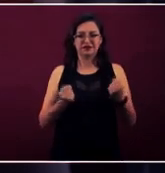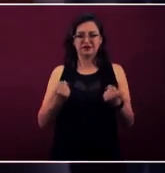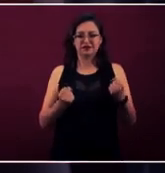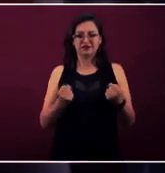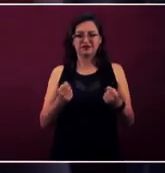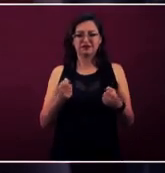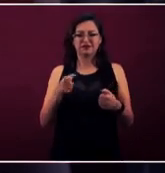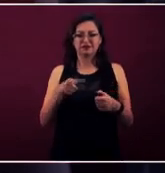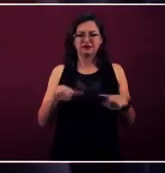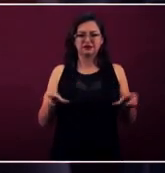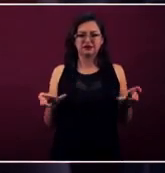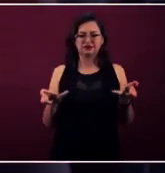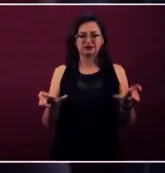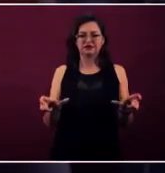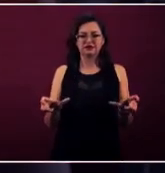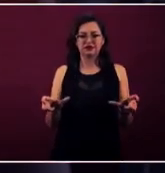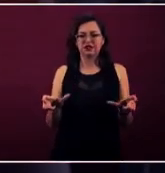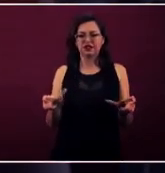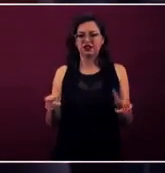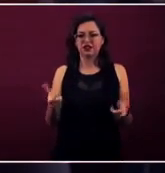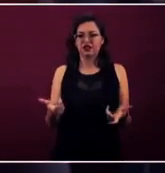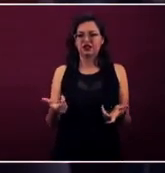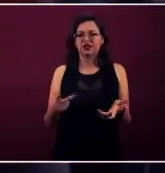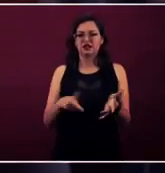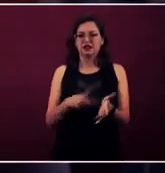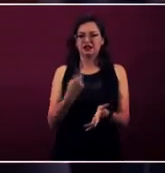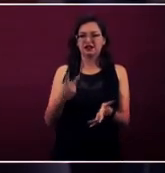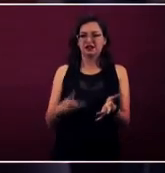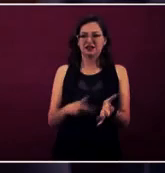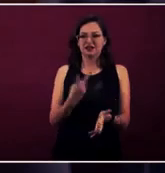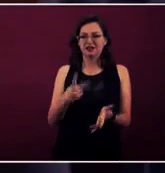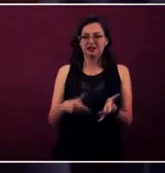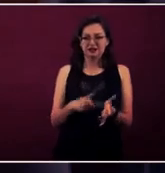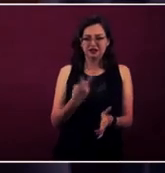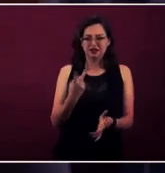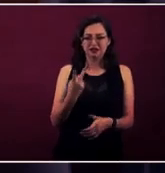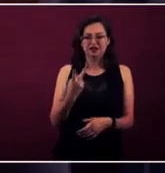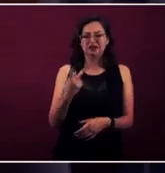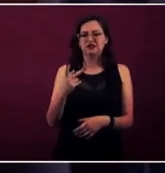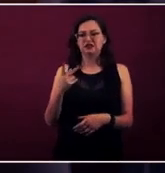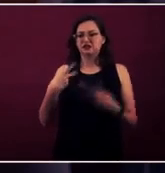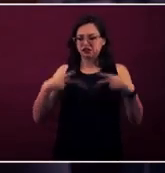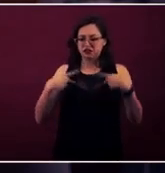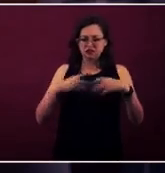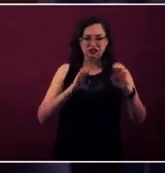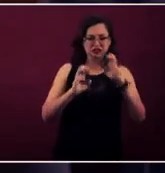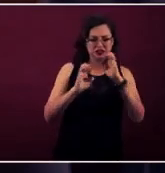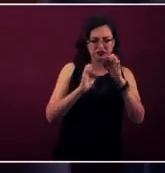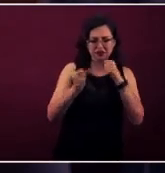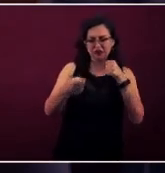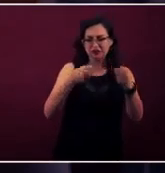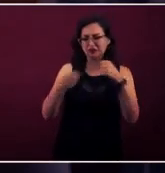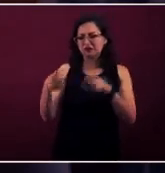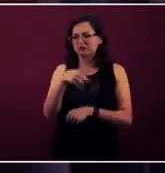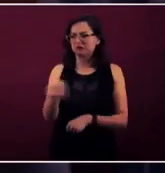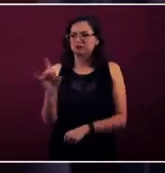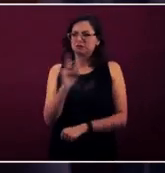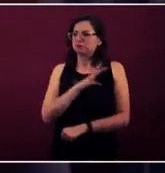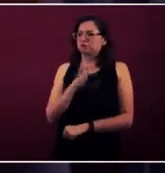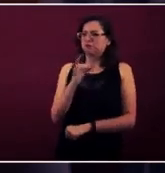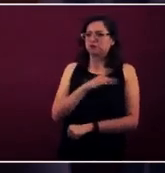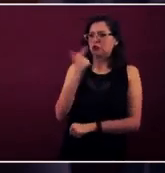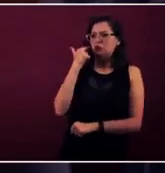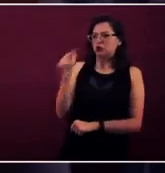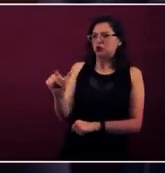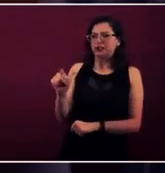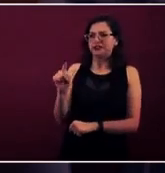Y en entrevista con varias gentes que ya nadie quiere hablar frente a cámara,